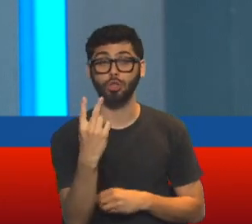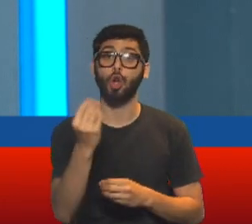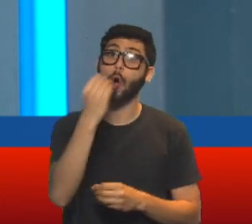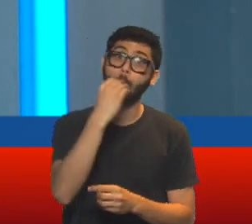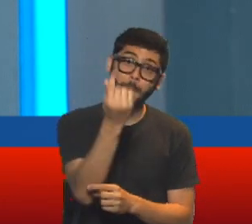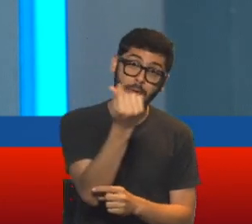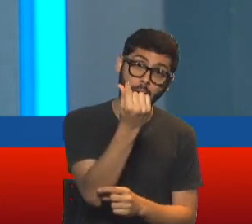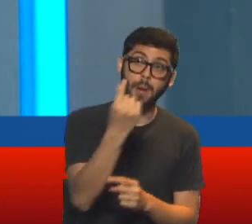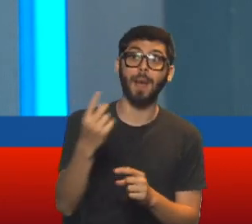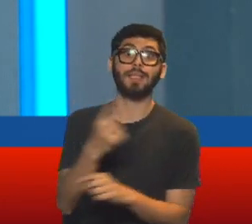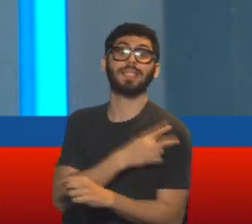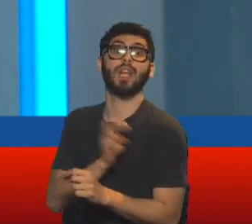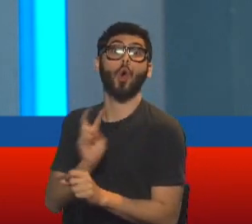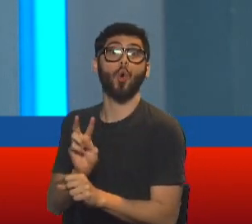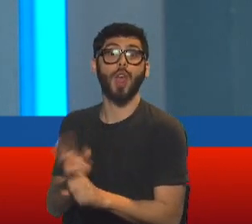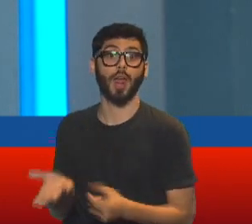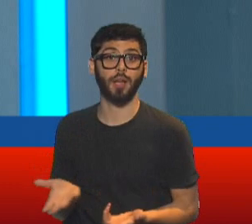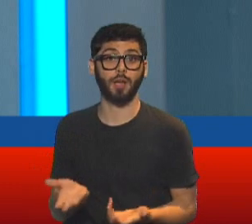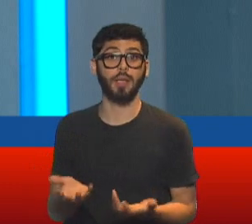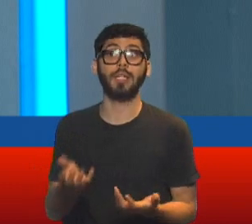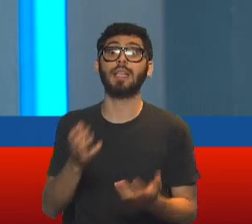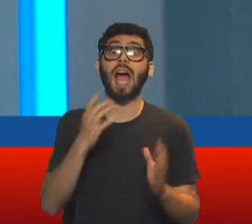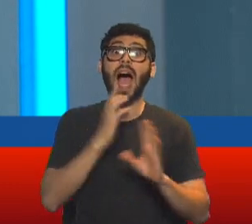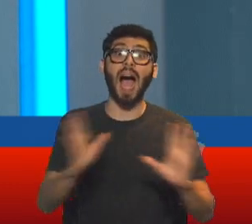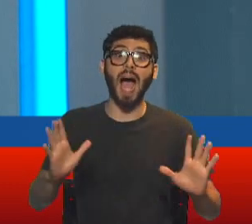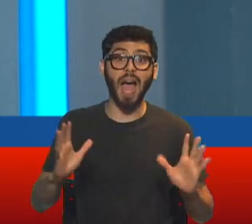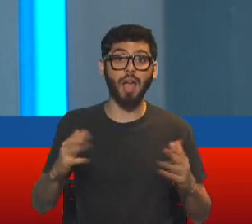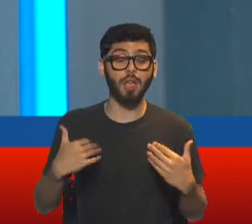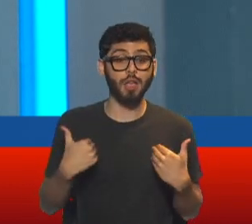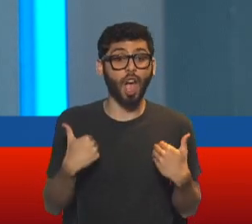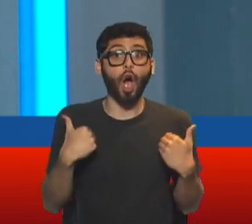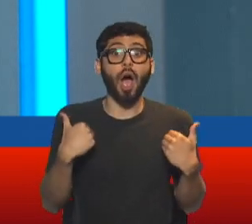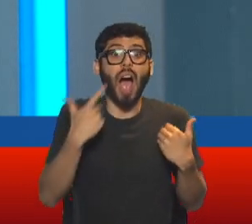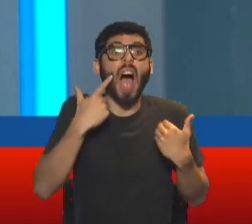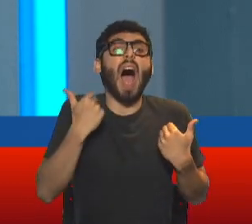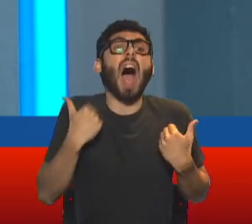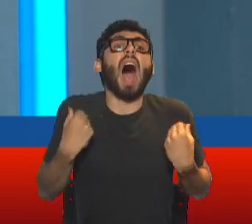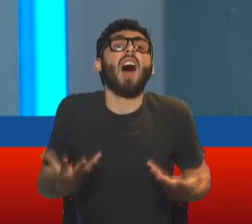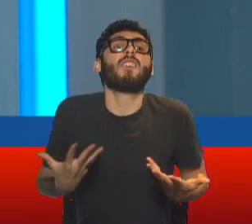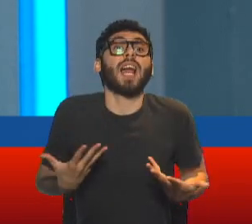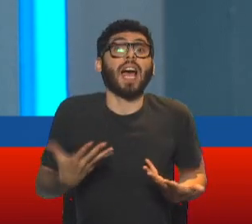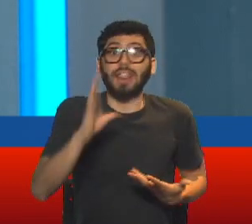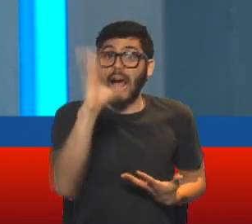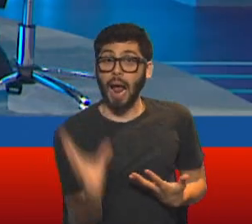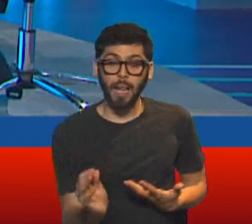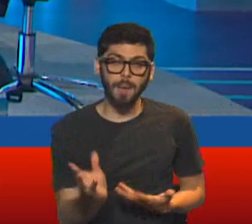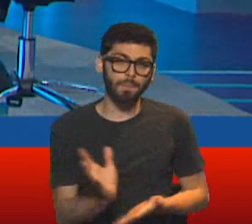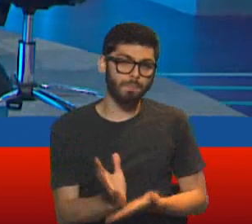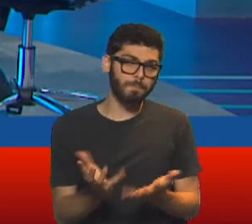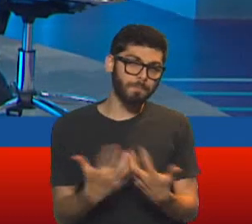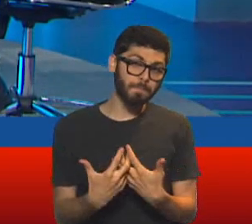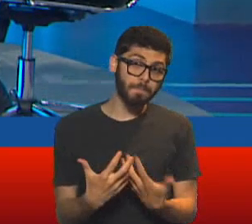El gobierno, me parece, lejos de escuchar, toma medidas electorales. ¿Es real lo que están queriendo hacer